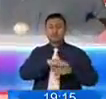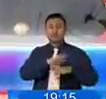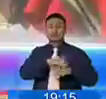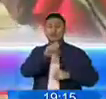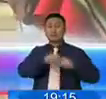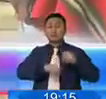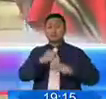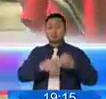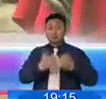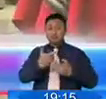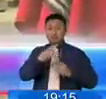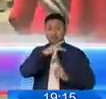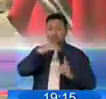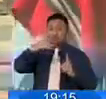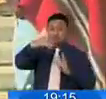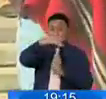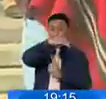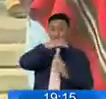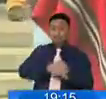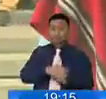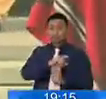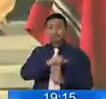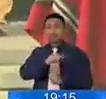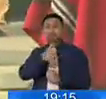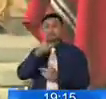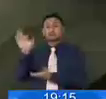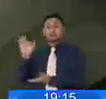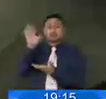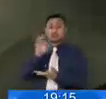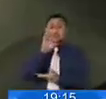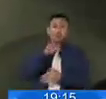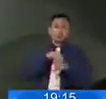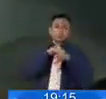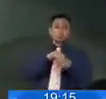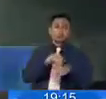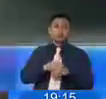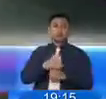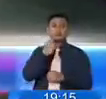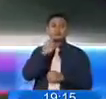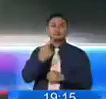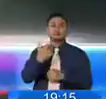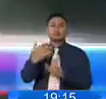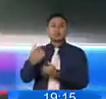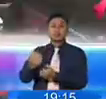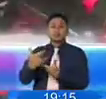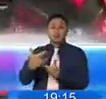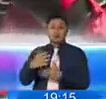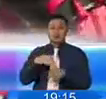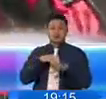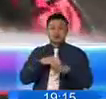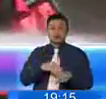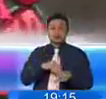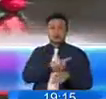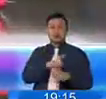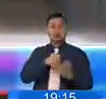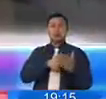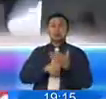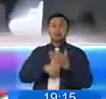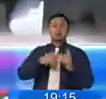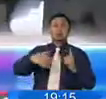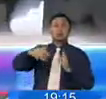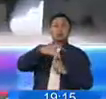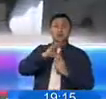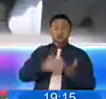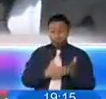Quispe llegó acompañado de representantes de otras organizaciones sociales. Señala que el informe que respalda su demanda es del Ministerio del